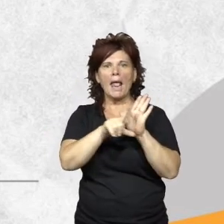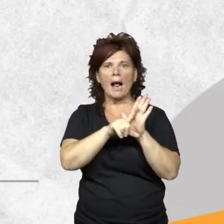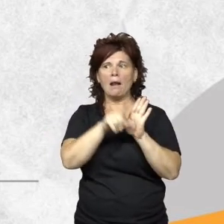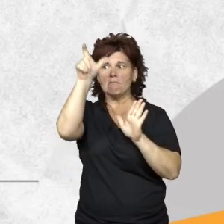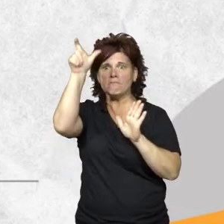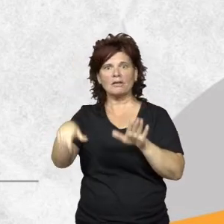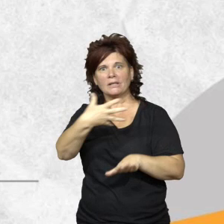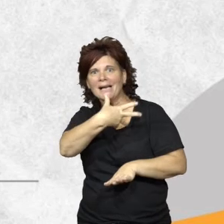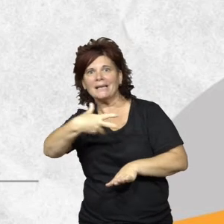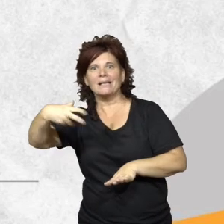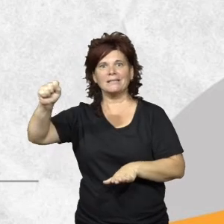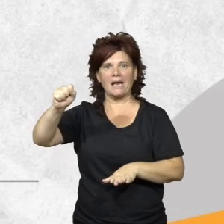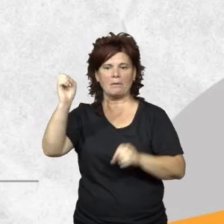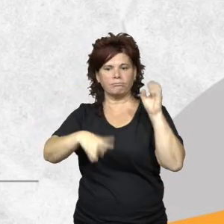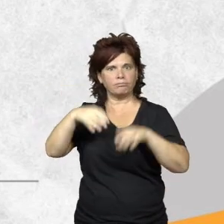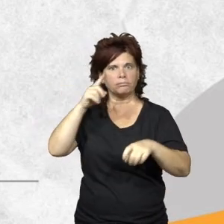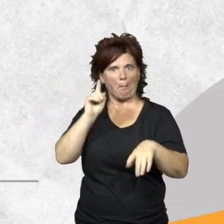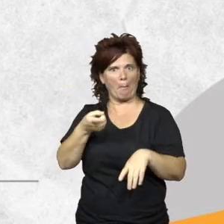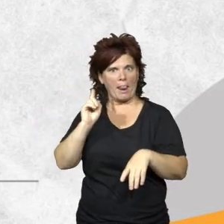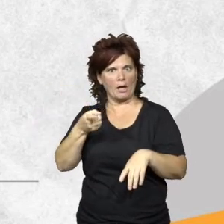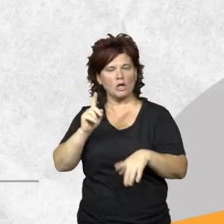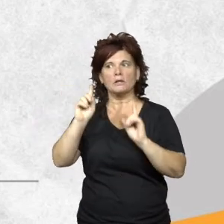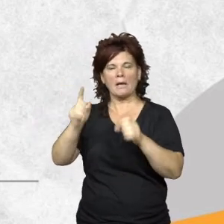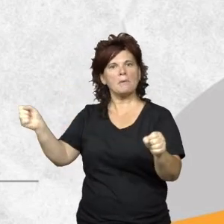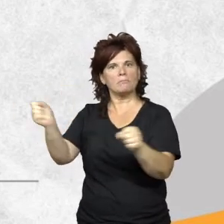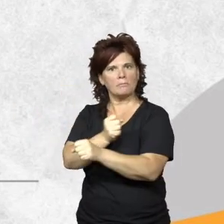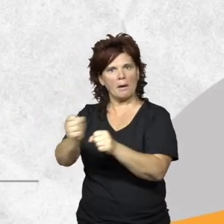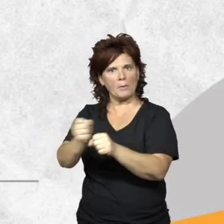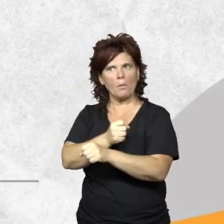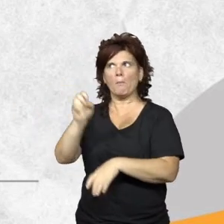de residuos peligrosos, que también está habilitado en la provincia, y es el que